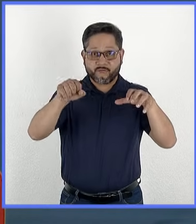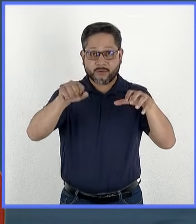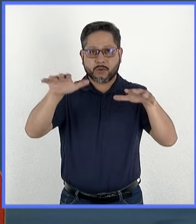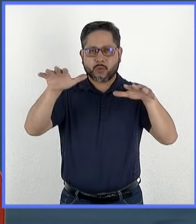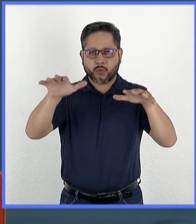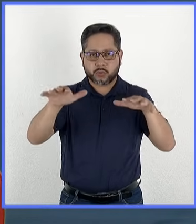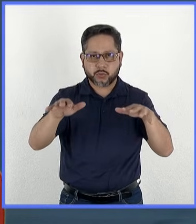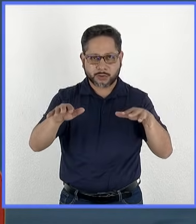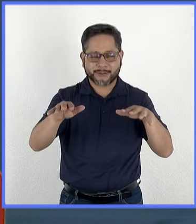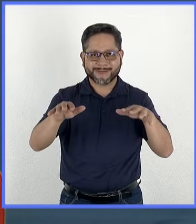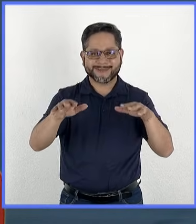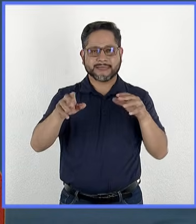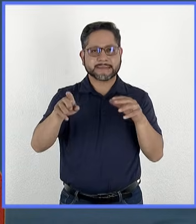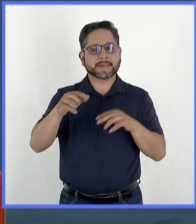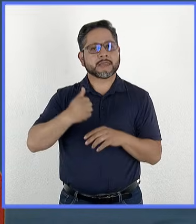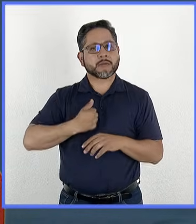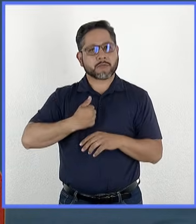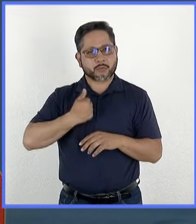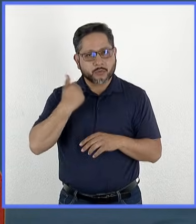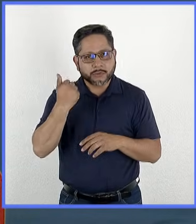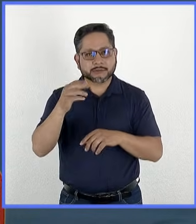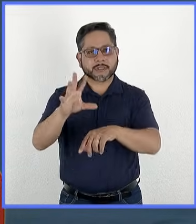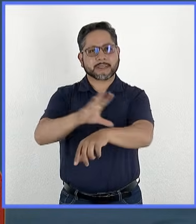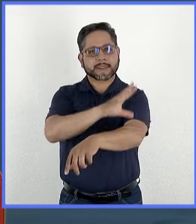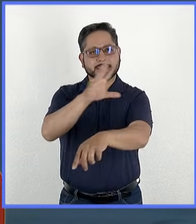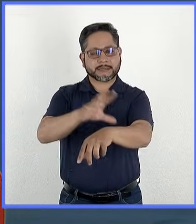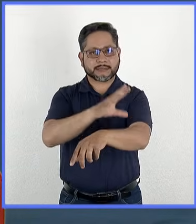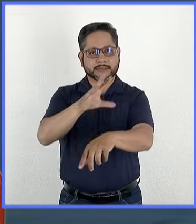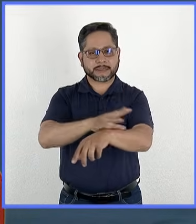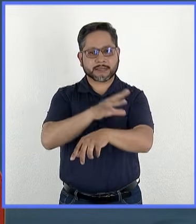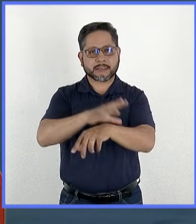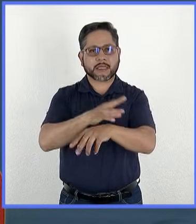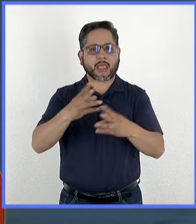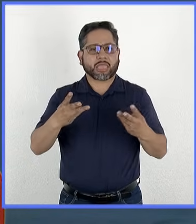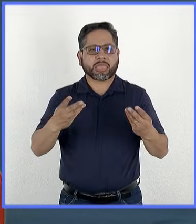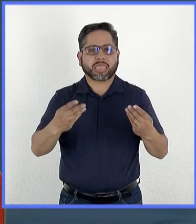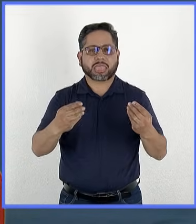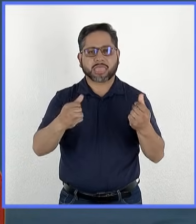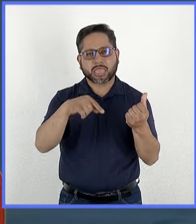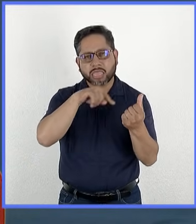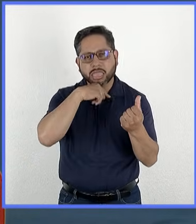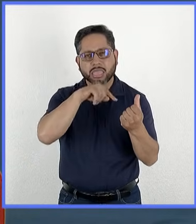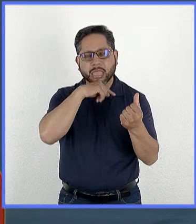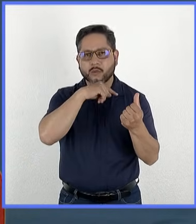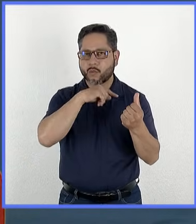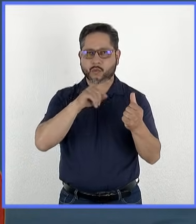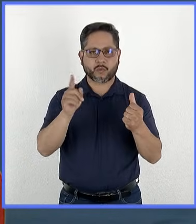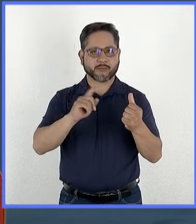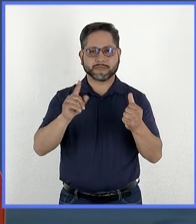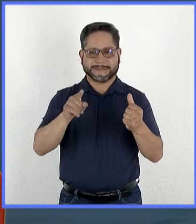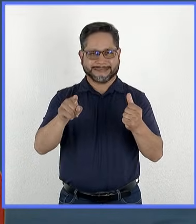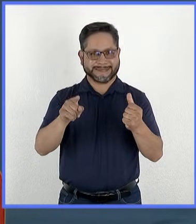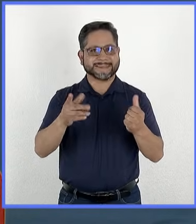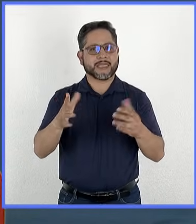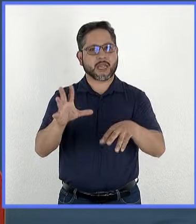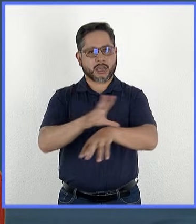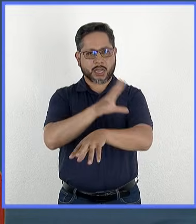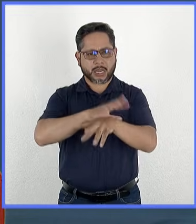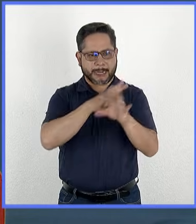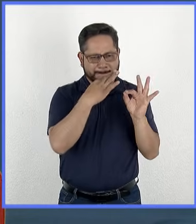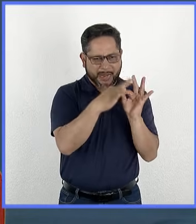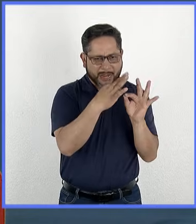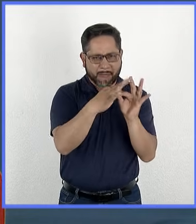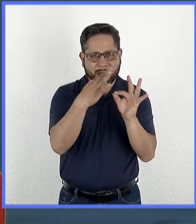importante, el máximo aprovechamiento de la energía. No desperdiciar la energía que se tiene disponible por la elevación del agua